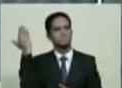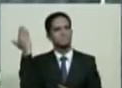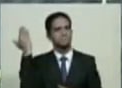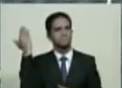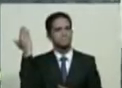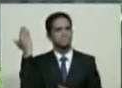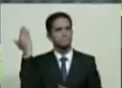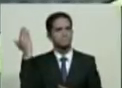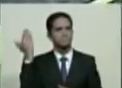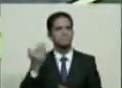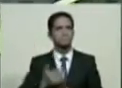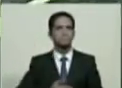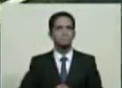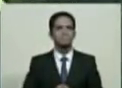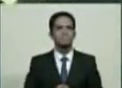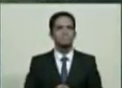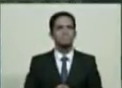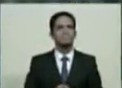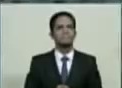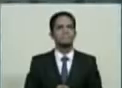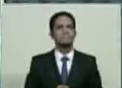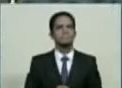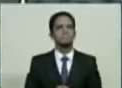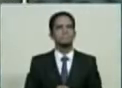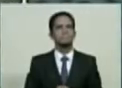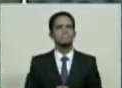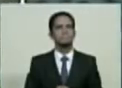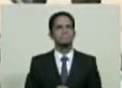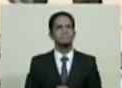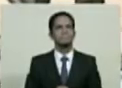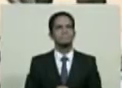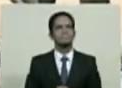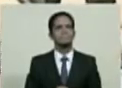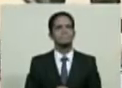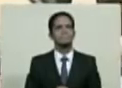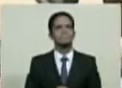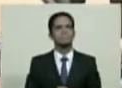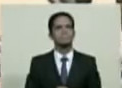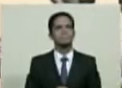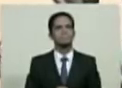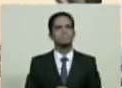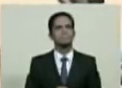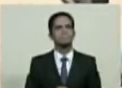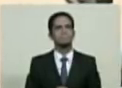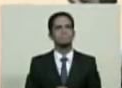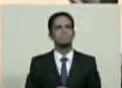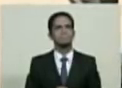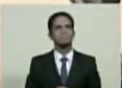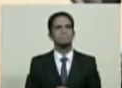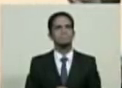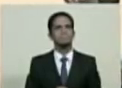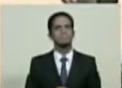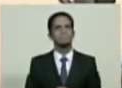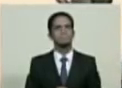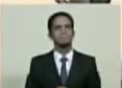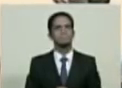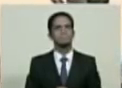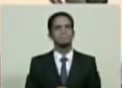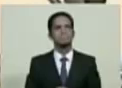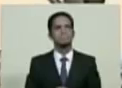los cortes de este cable que está en el lecho marino y que lo levantaban con esta señorita y este puente.